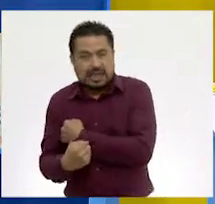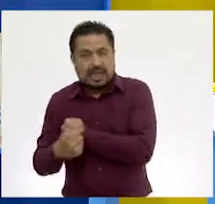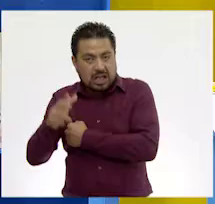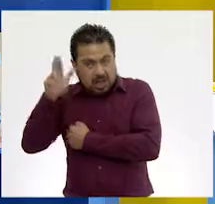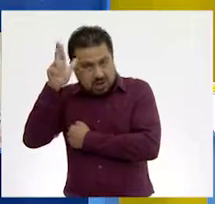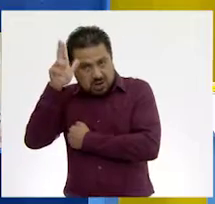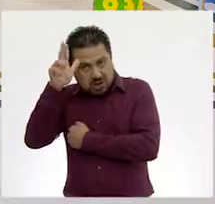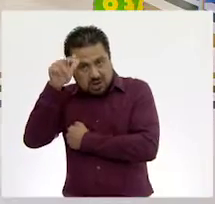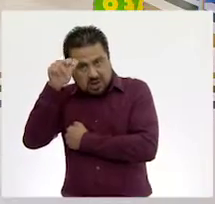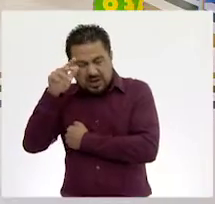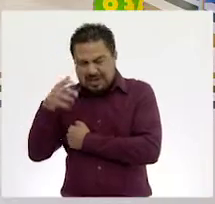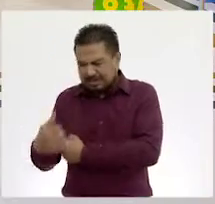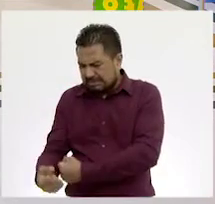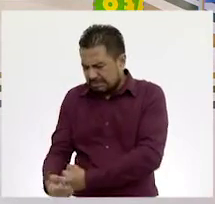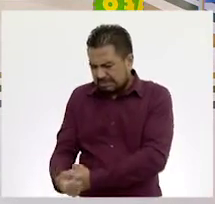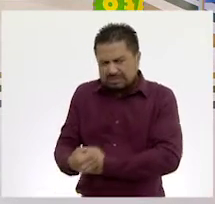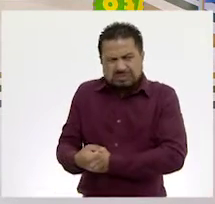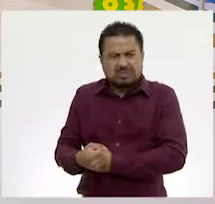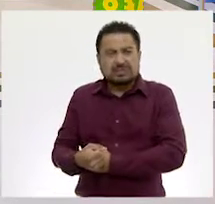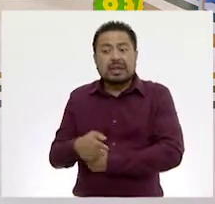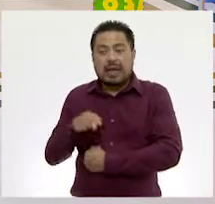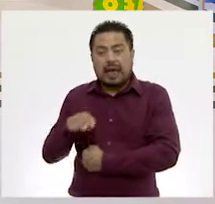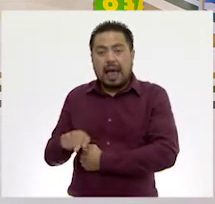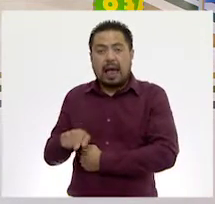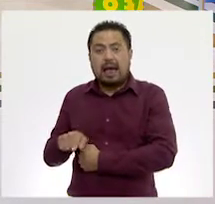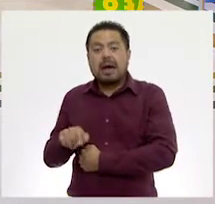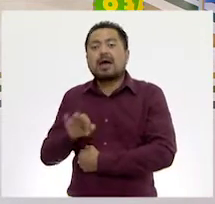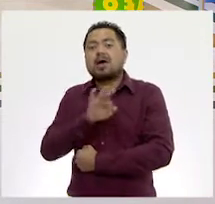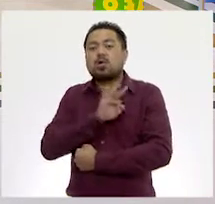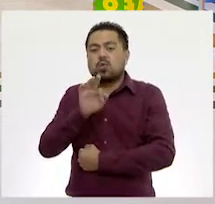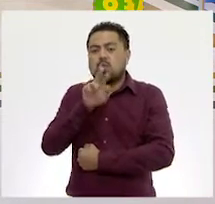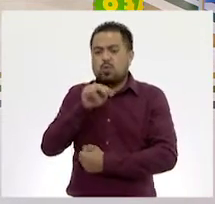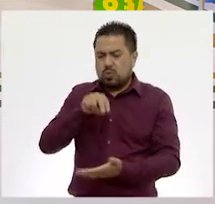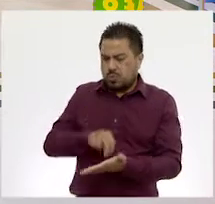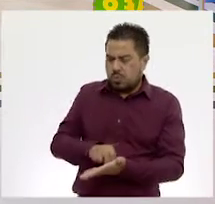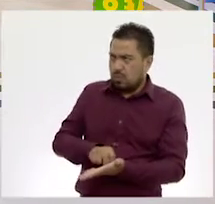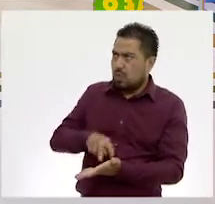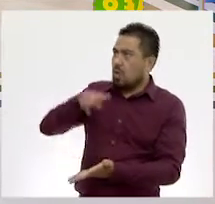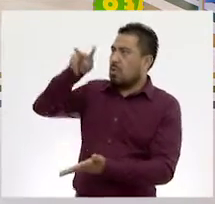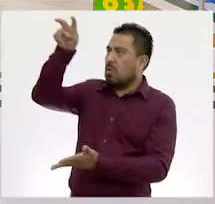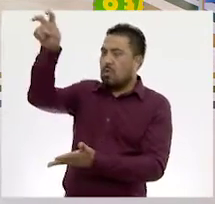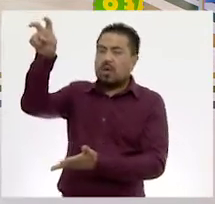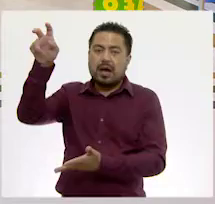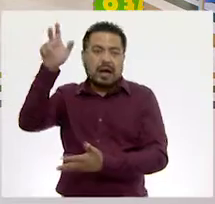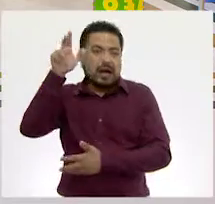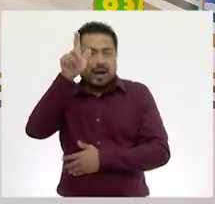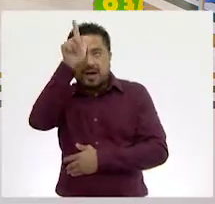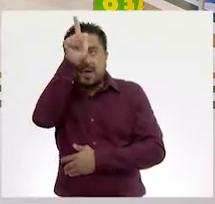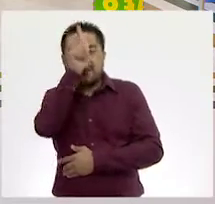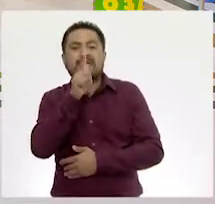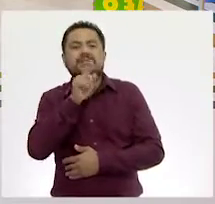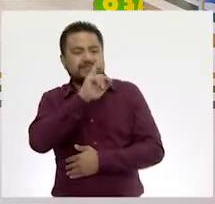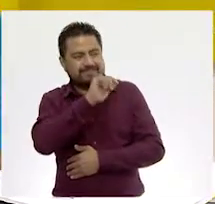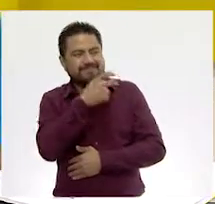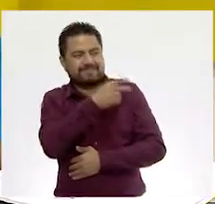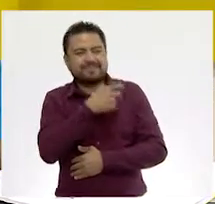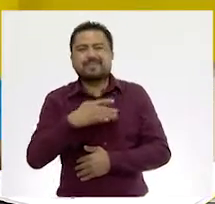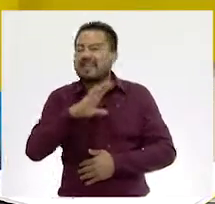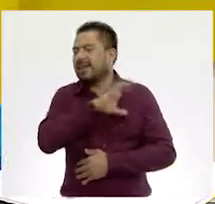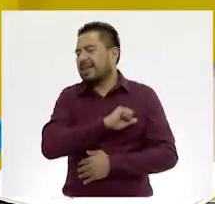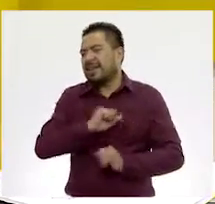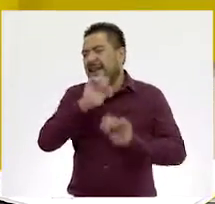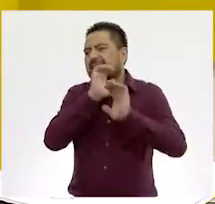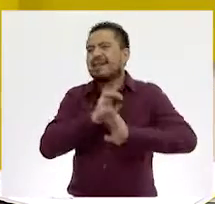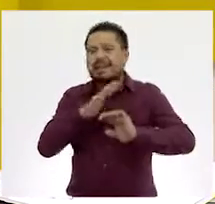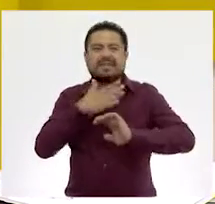conejo, agarrarnos muy bien y de allí... Iremos a hablar con el conejo hasta la luna. Así es. A mí me encantó la